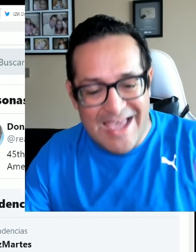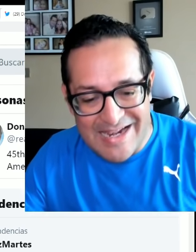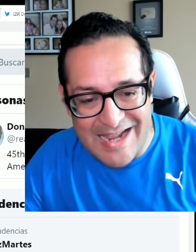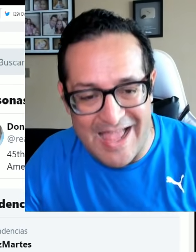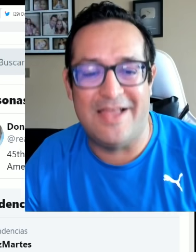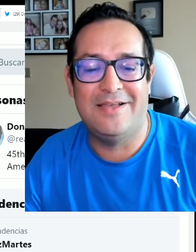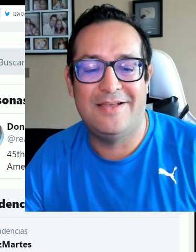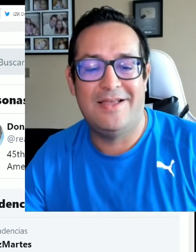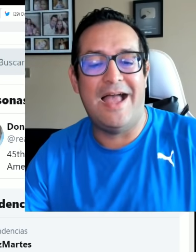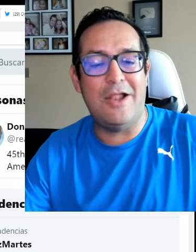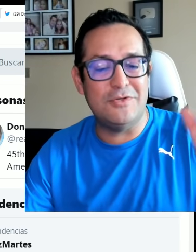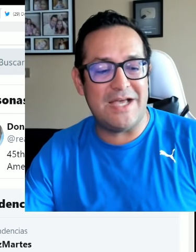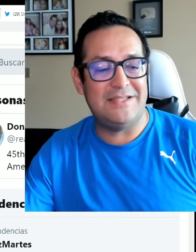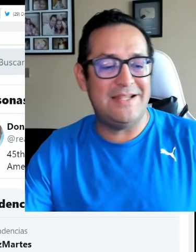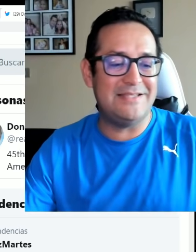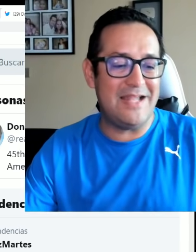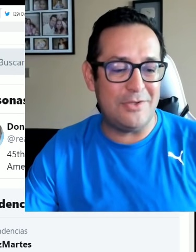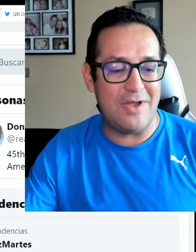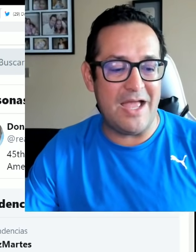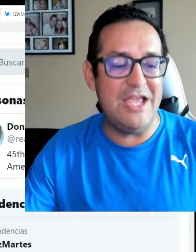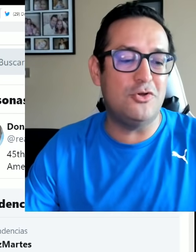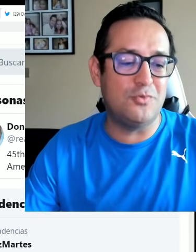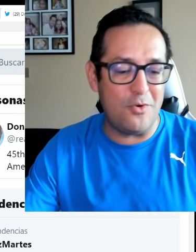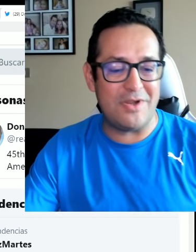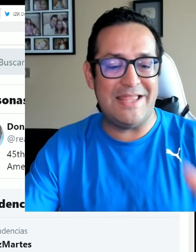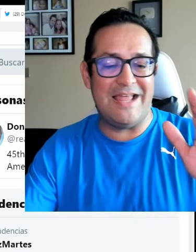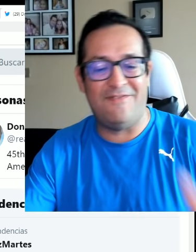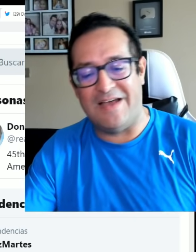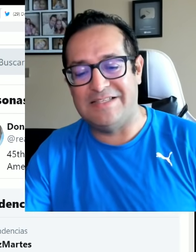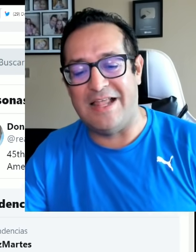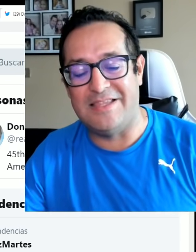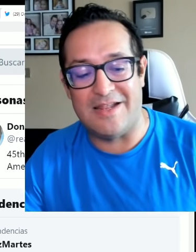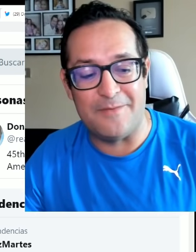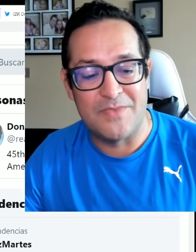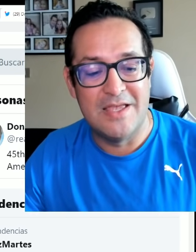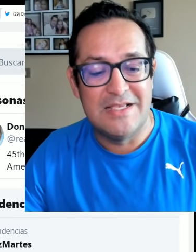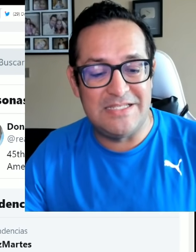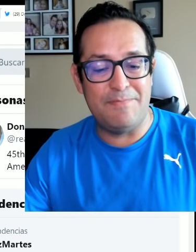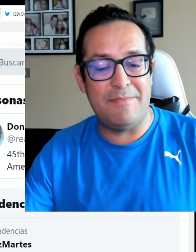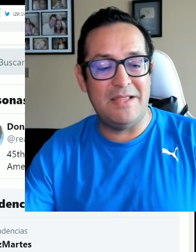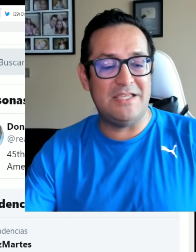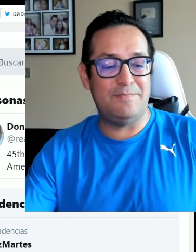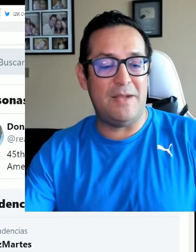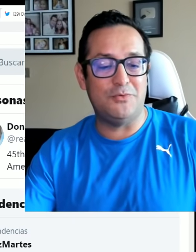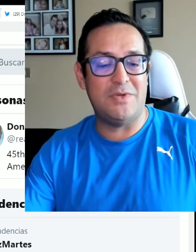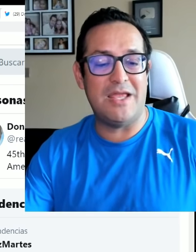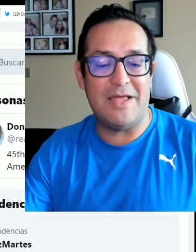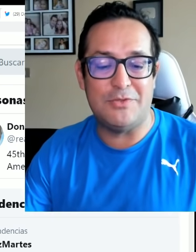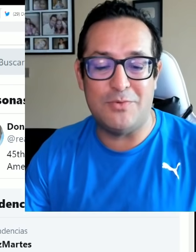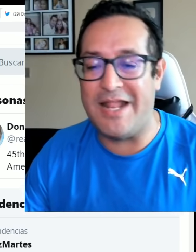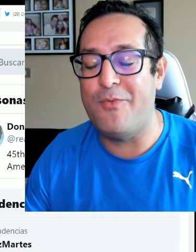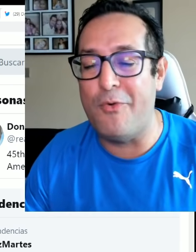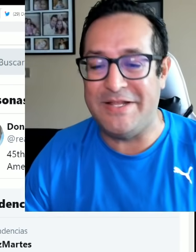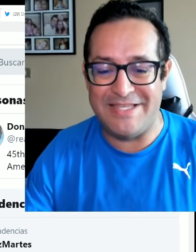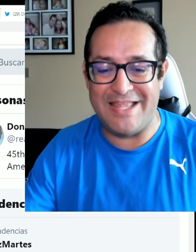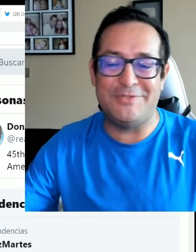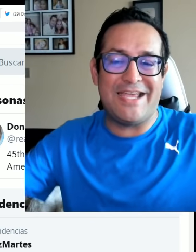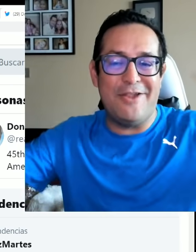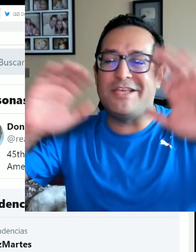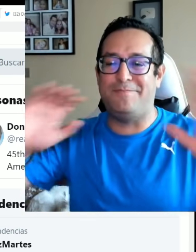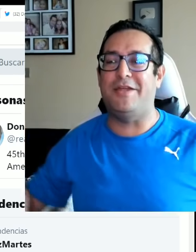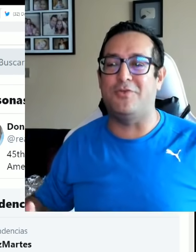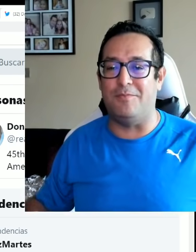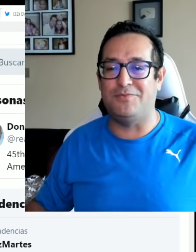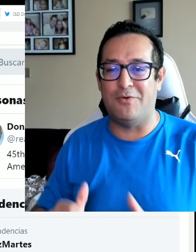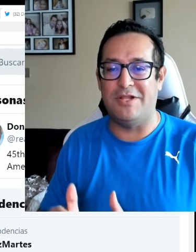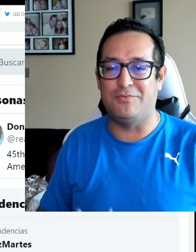guerra a los cárteles de la droga y los borre de la faz de la tierra simplemente esperamos una llamada de su gran nuevo presidente o sea que